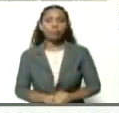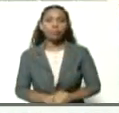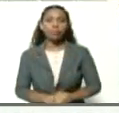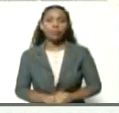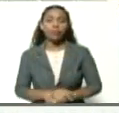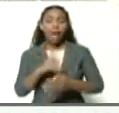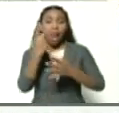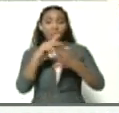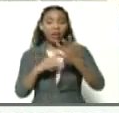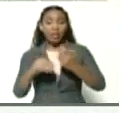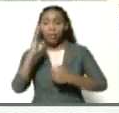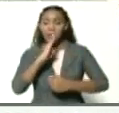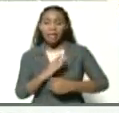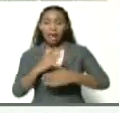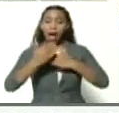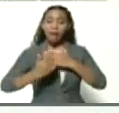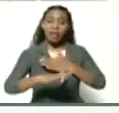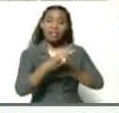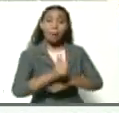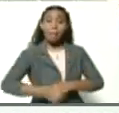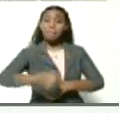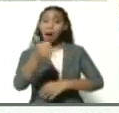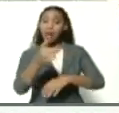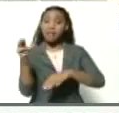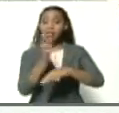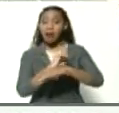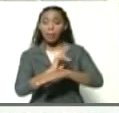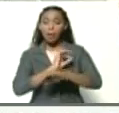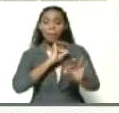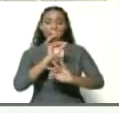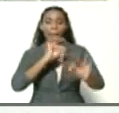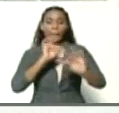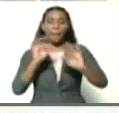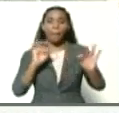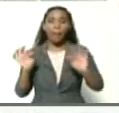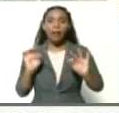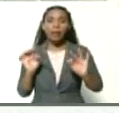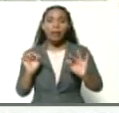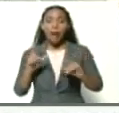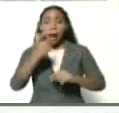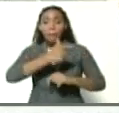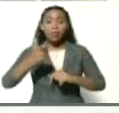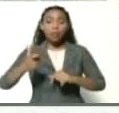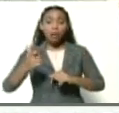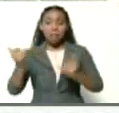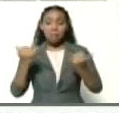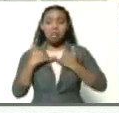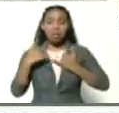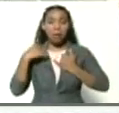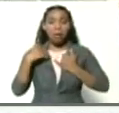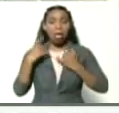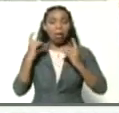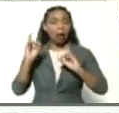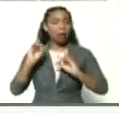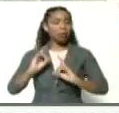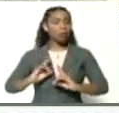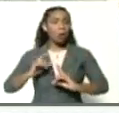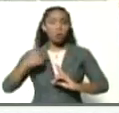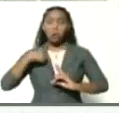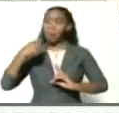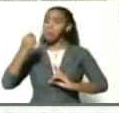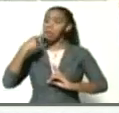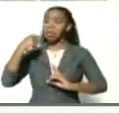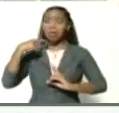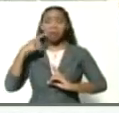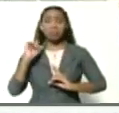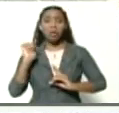La variante brasilera avanza más rápidamente. Y si hay gente que se automedica y por